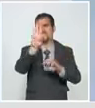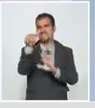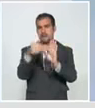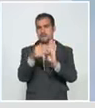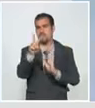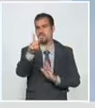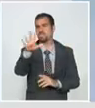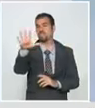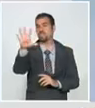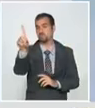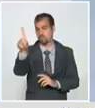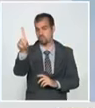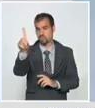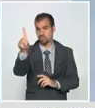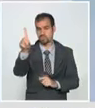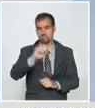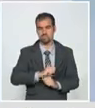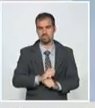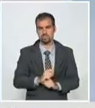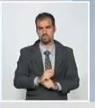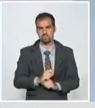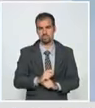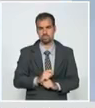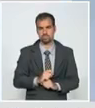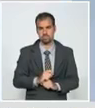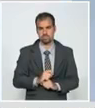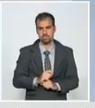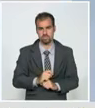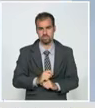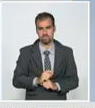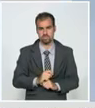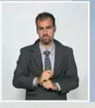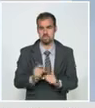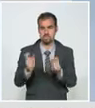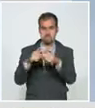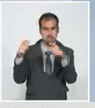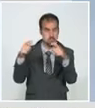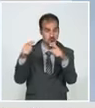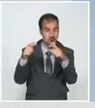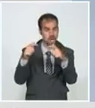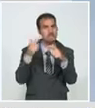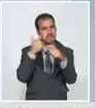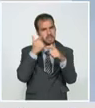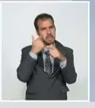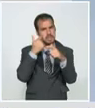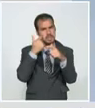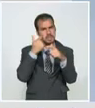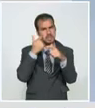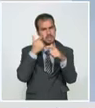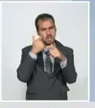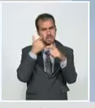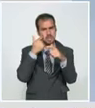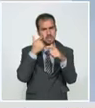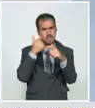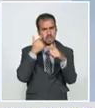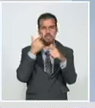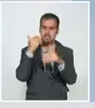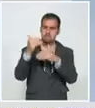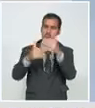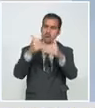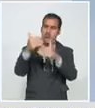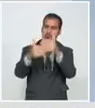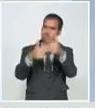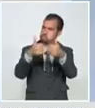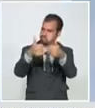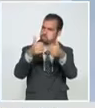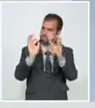3.251, el 97,9%, prácticamente el 98%, con una evolución clínica